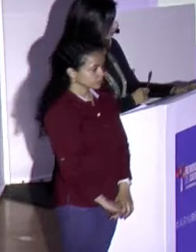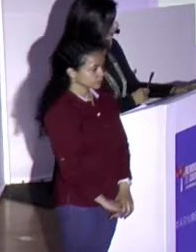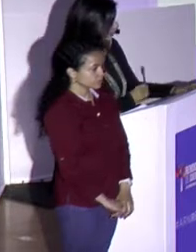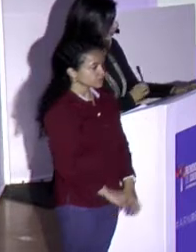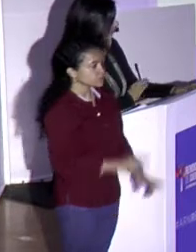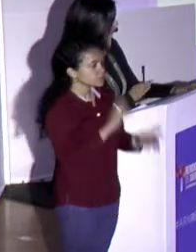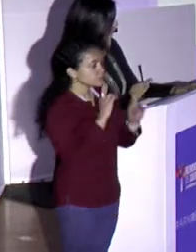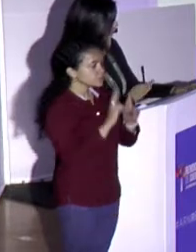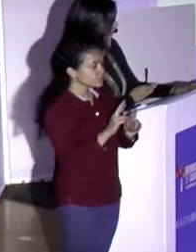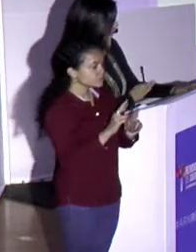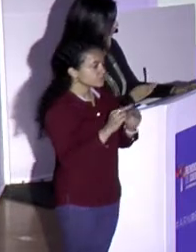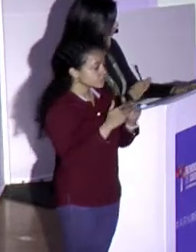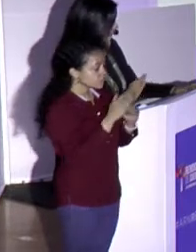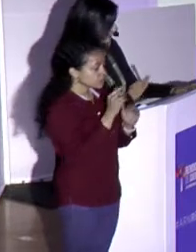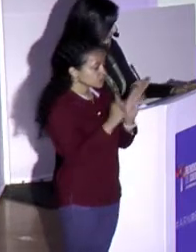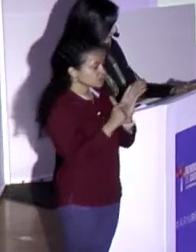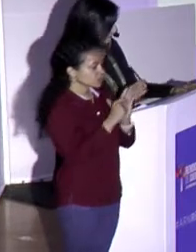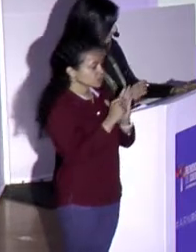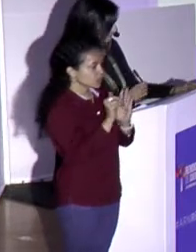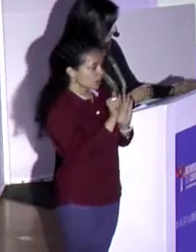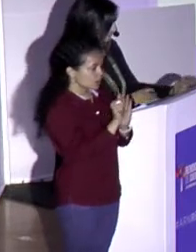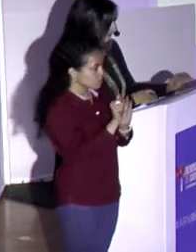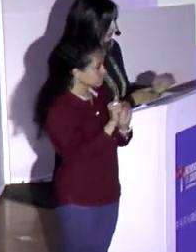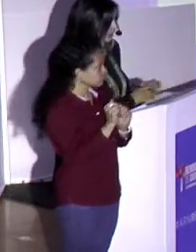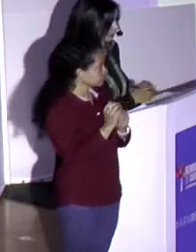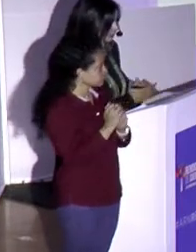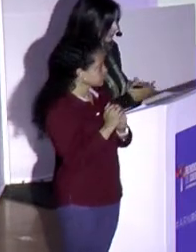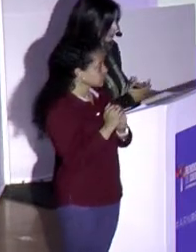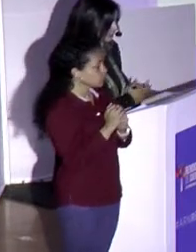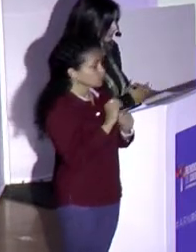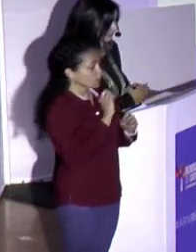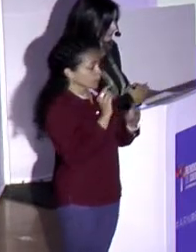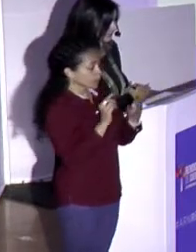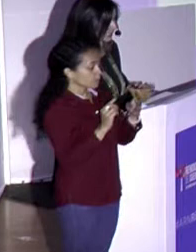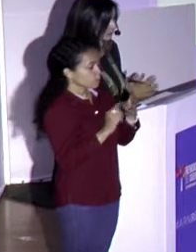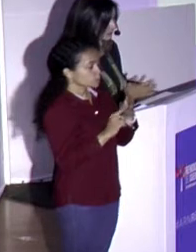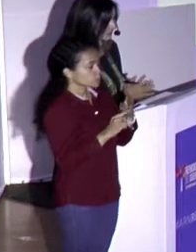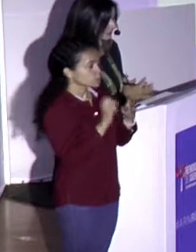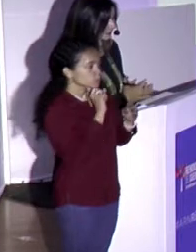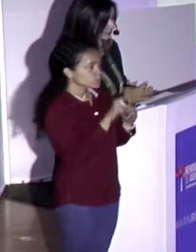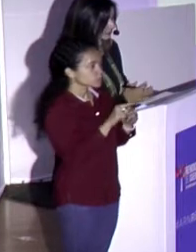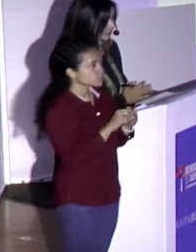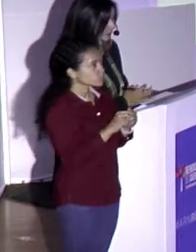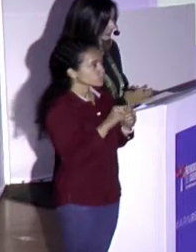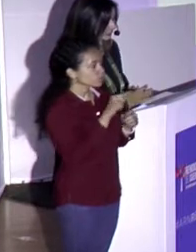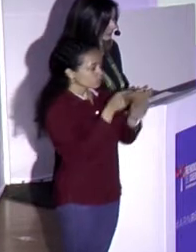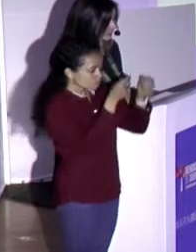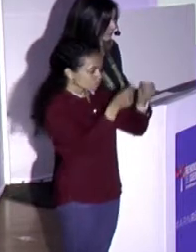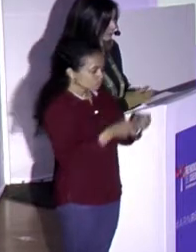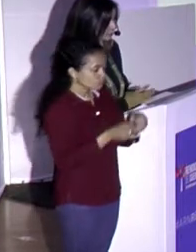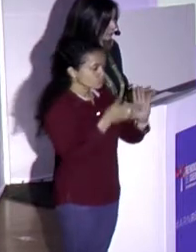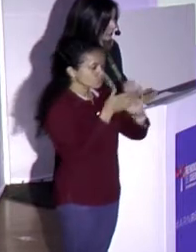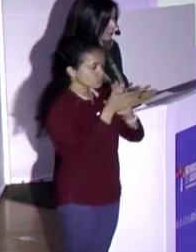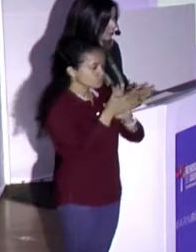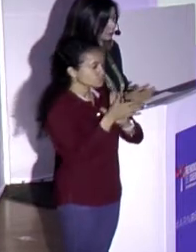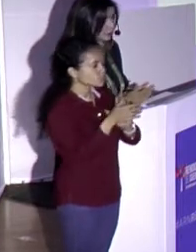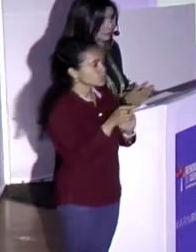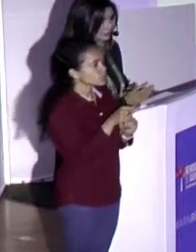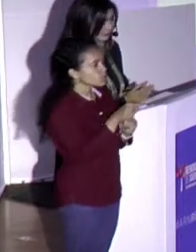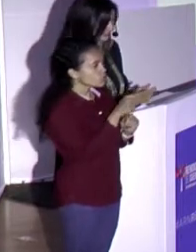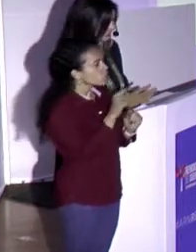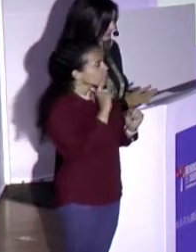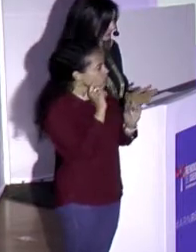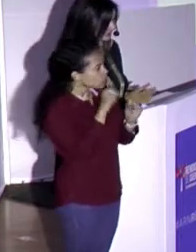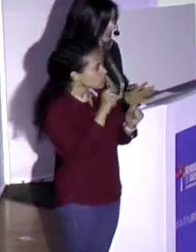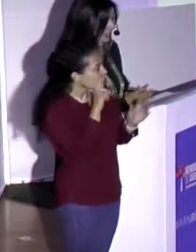El resultado con la mayor puntuación fue A. La cuarta pregunta es, ¿la audiencia de rendición de cuentas le permitió conocer los logros